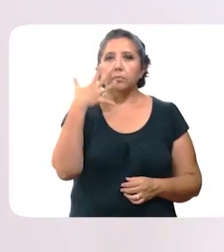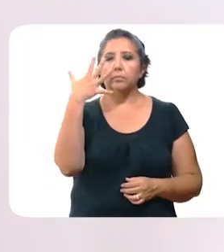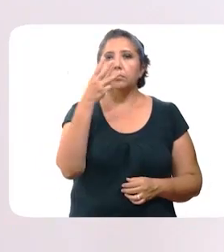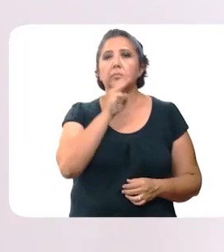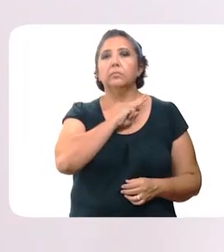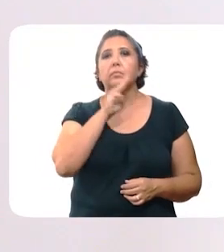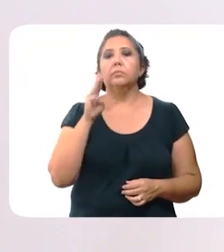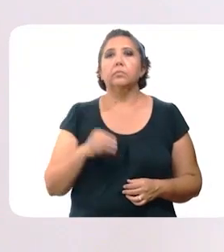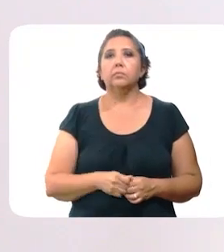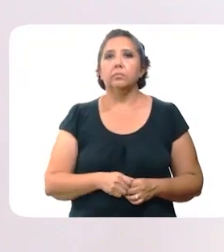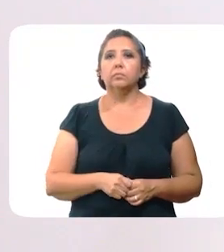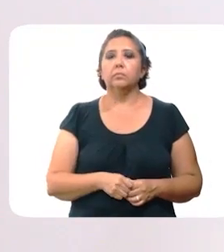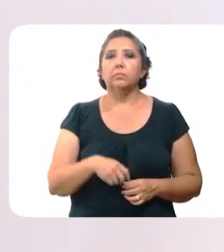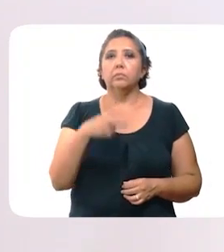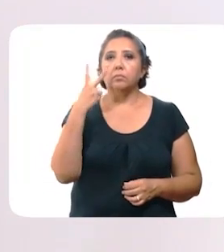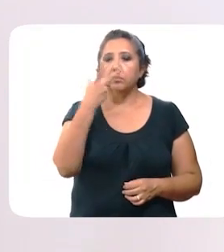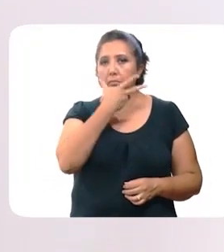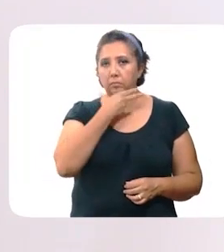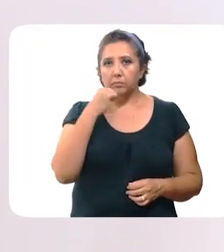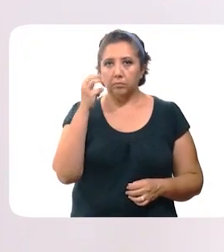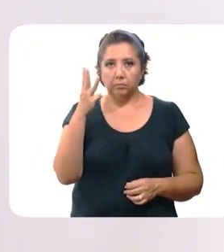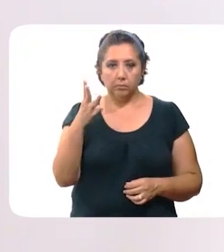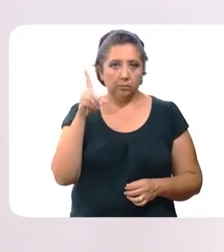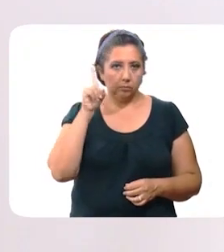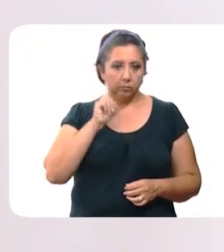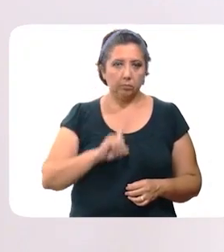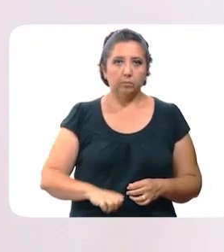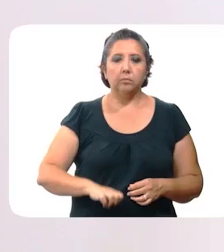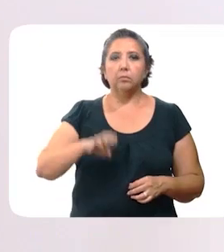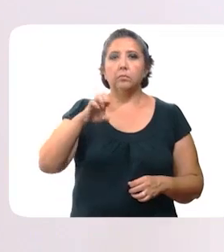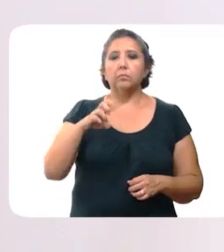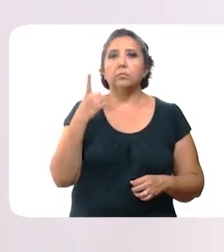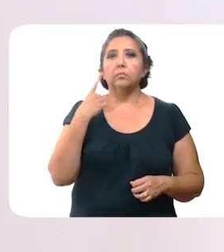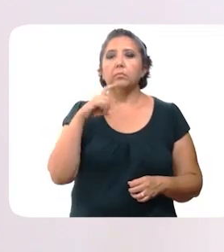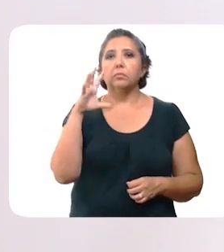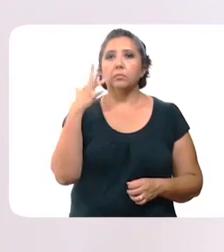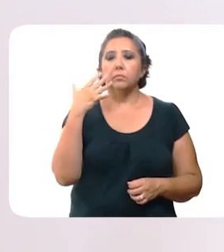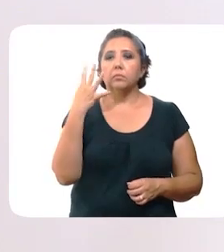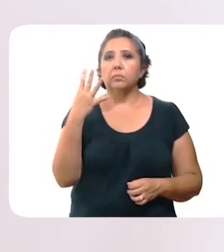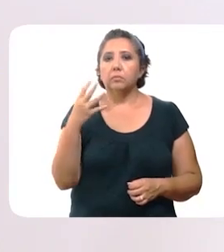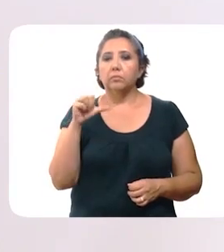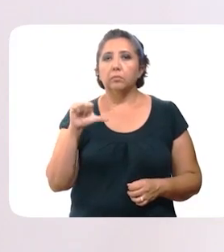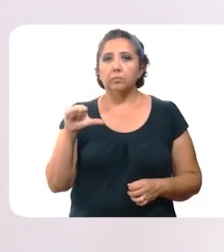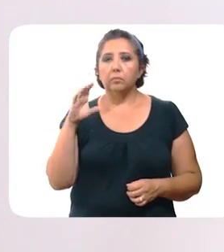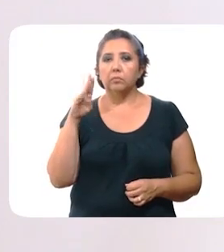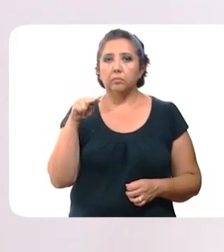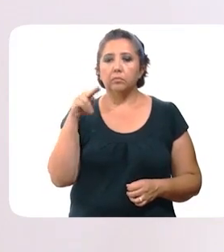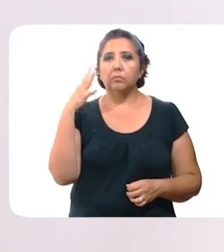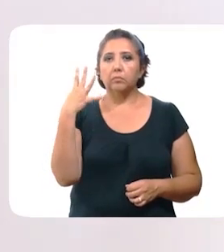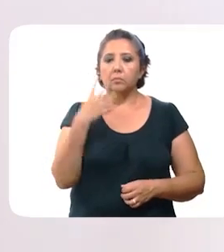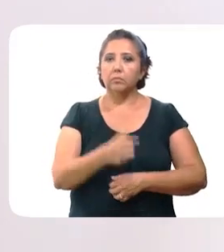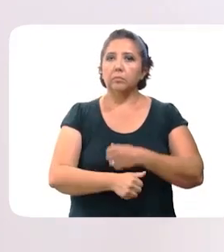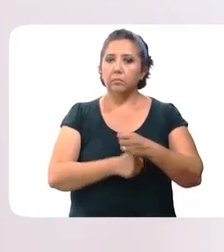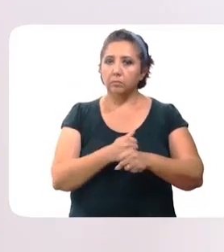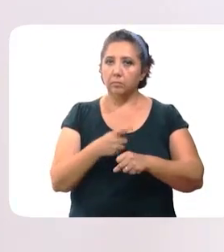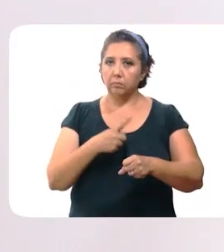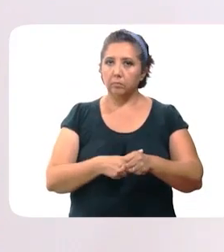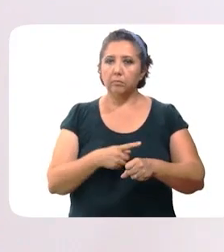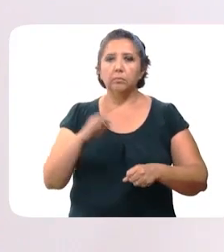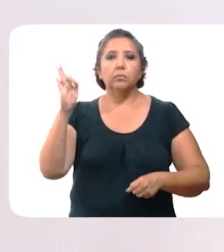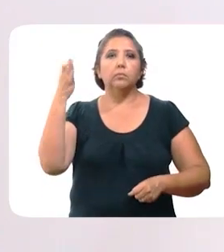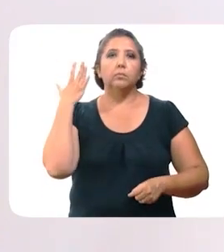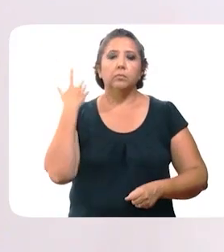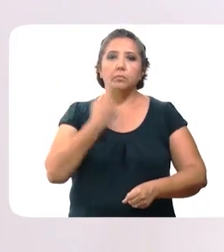5 fallecimientos. Son 2 hombres y 3 mujeres, de un rango de edad de 54 a 84 años. Sus